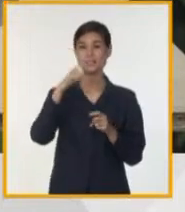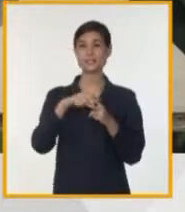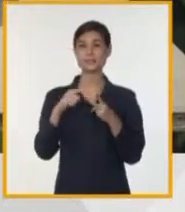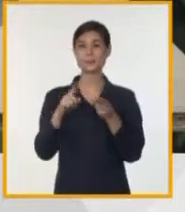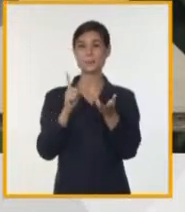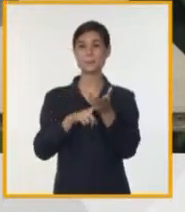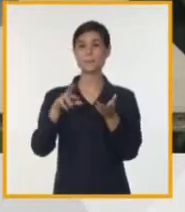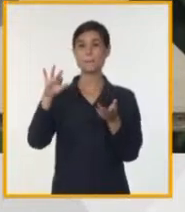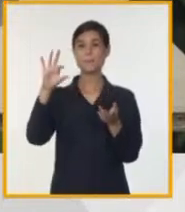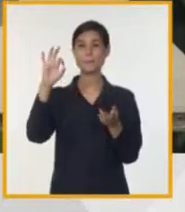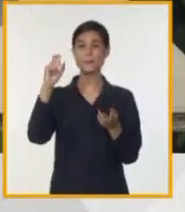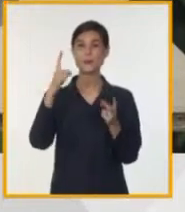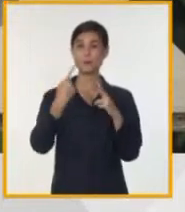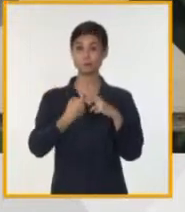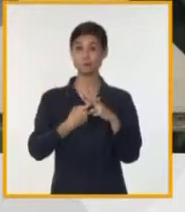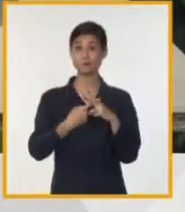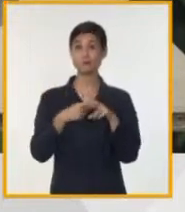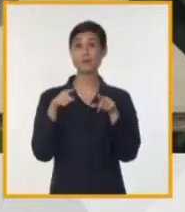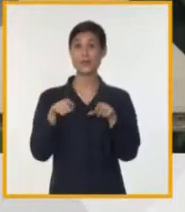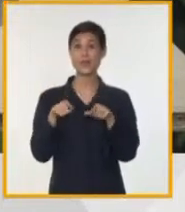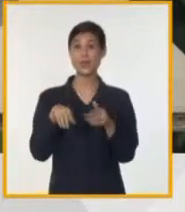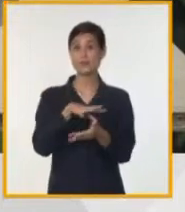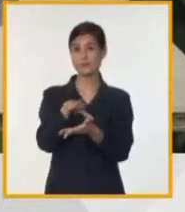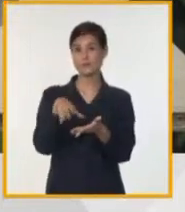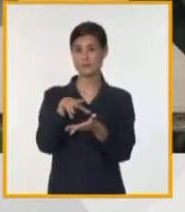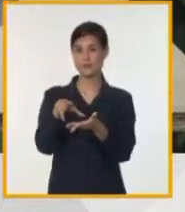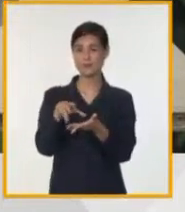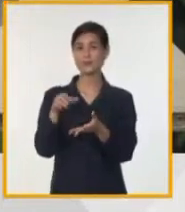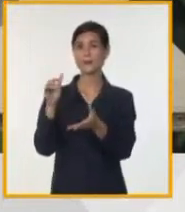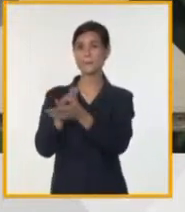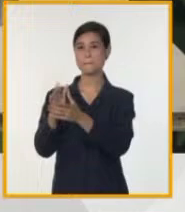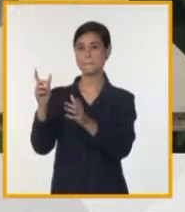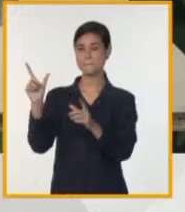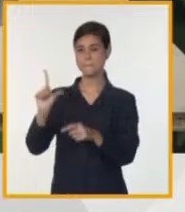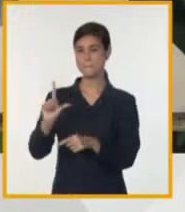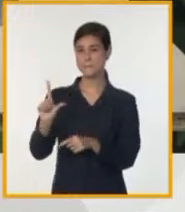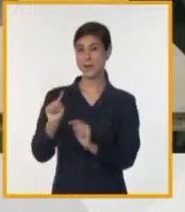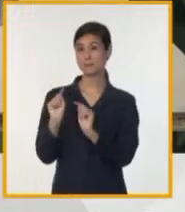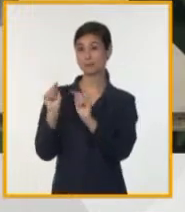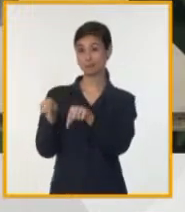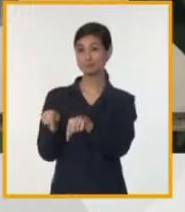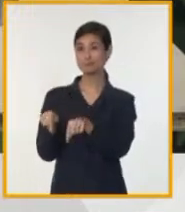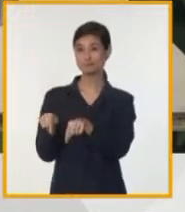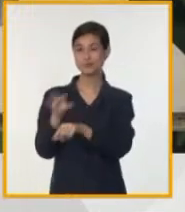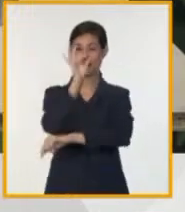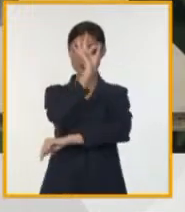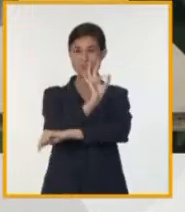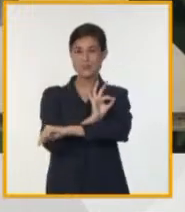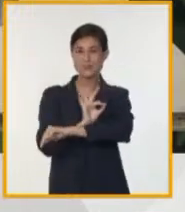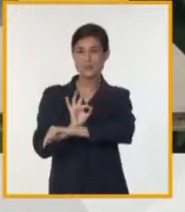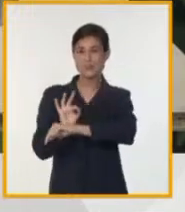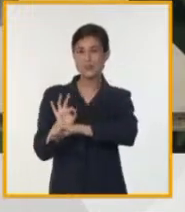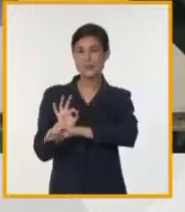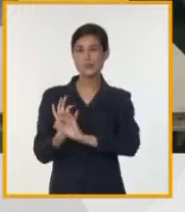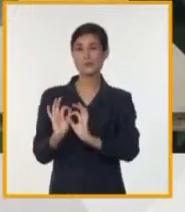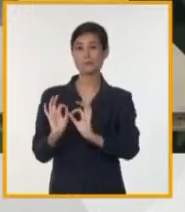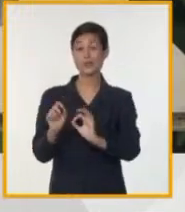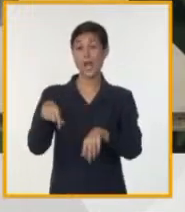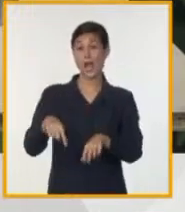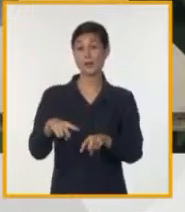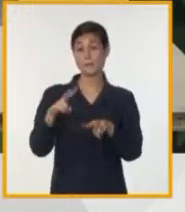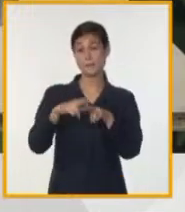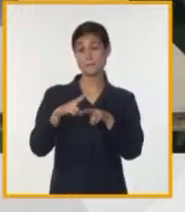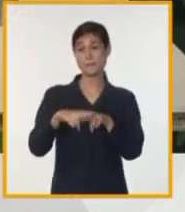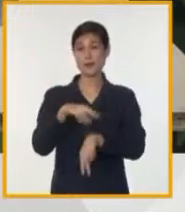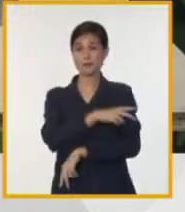Mariel. Esto ha sido muy bien, utiliza la tecnología BIM, es una de las pocas que lo utiliza en el país. Cuenta